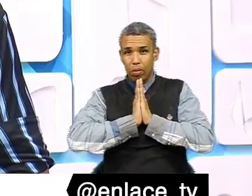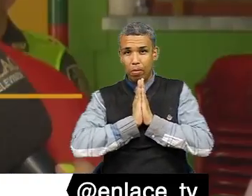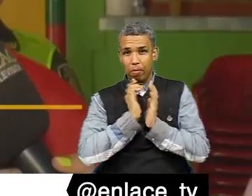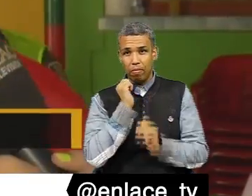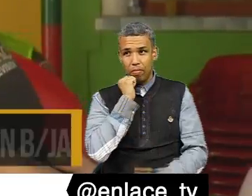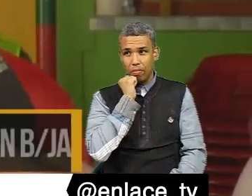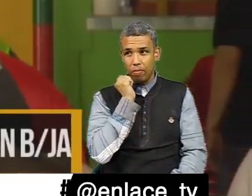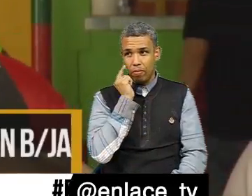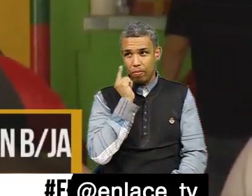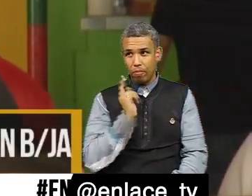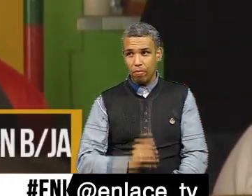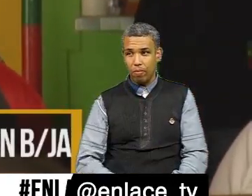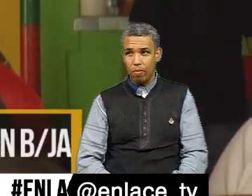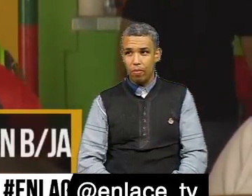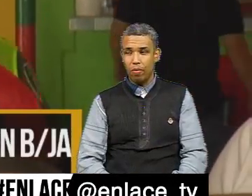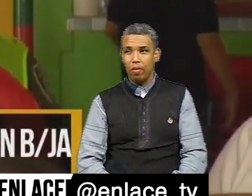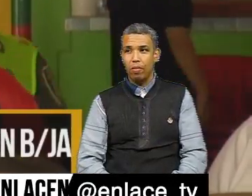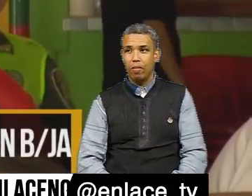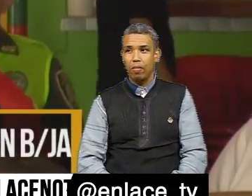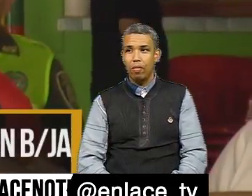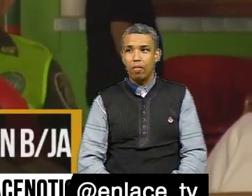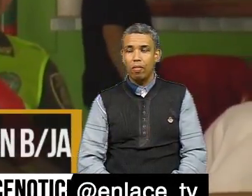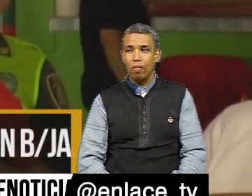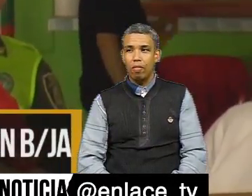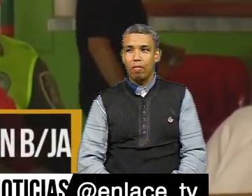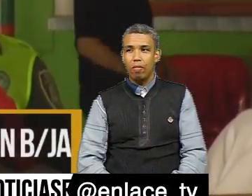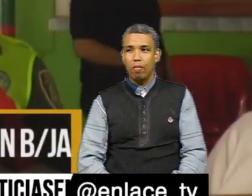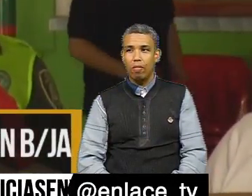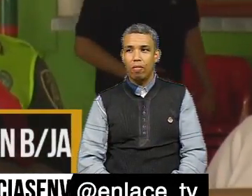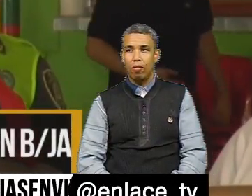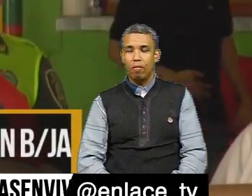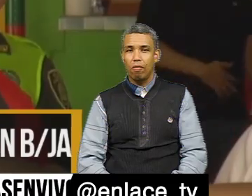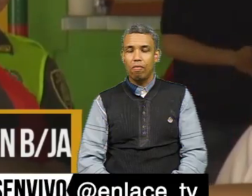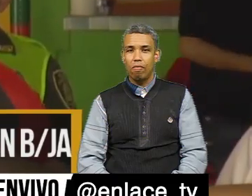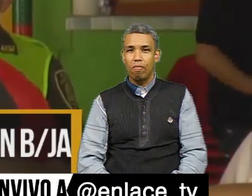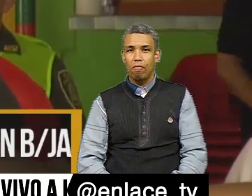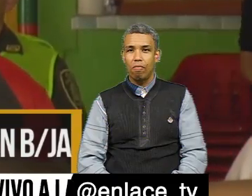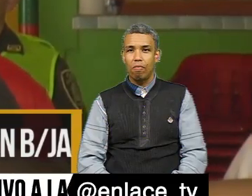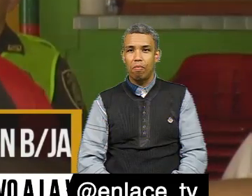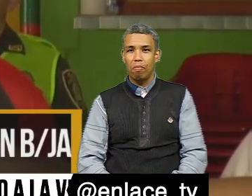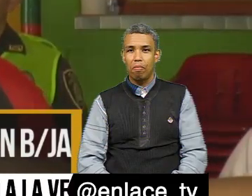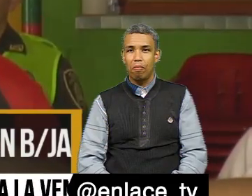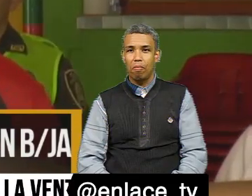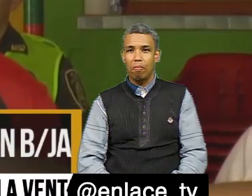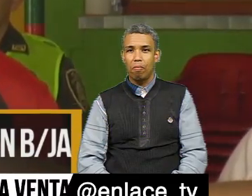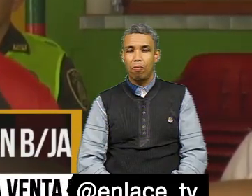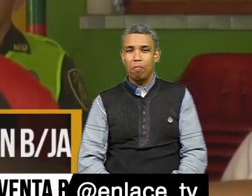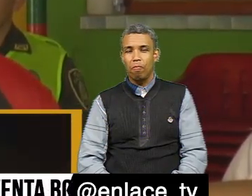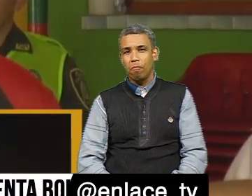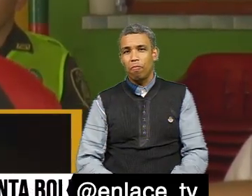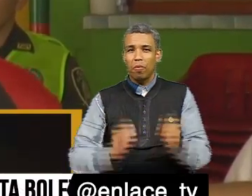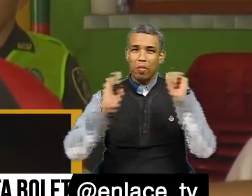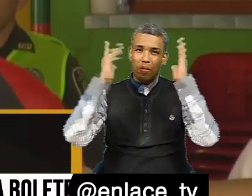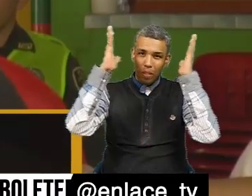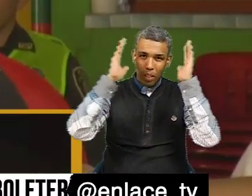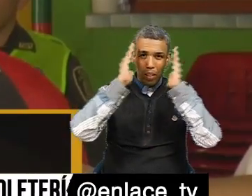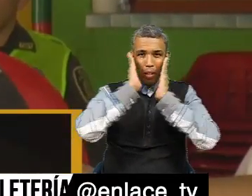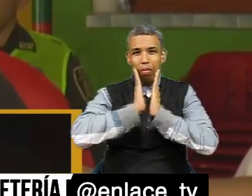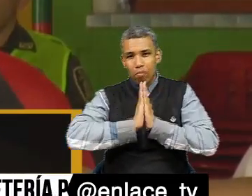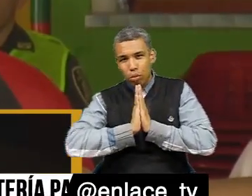Sí, estamos, también tenemos ayudando a lo que es allá la actividad de la Virgen del Carmen, el Festival de